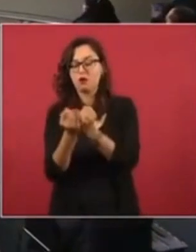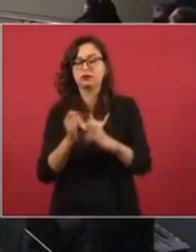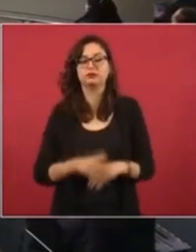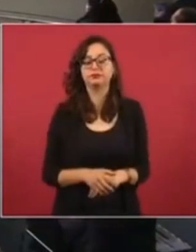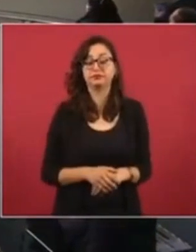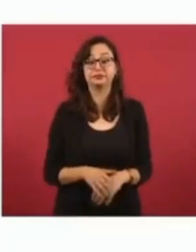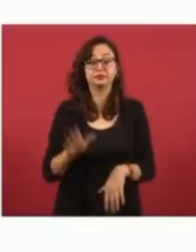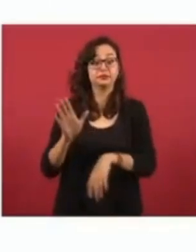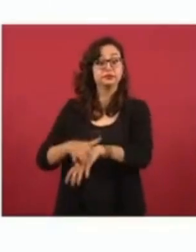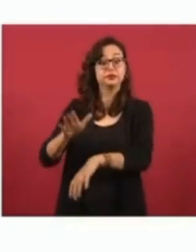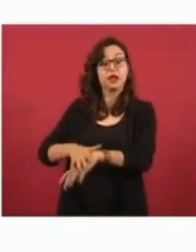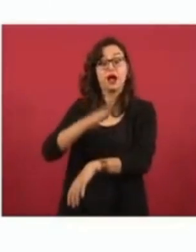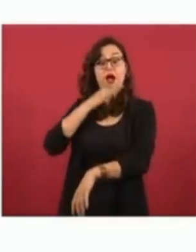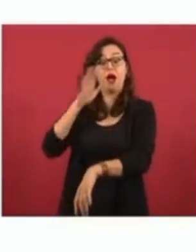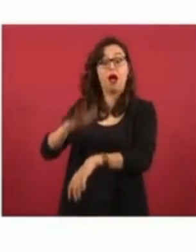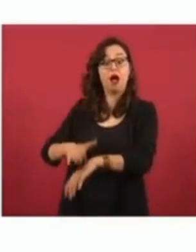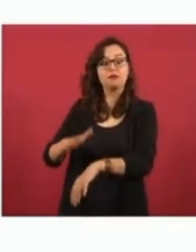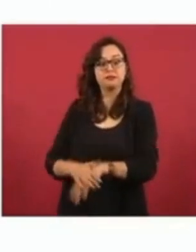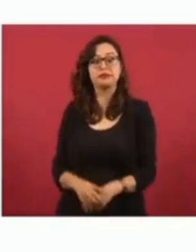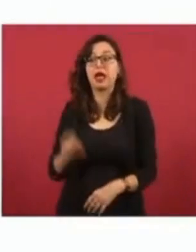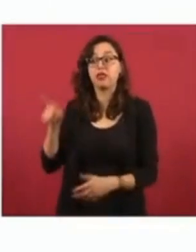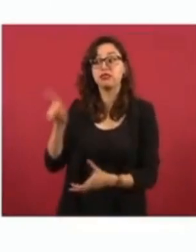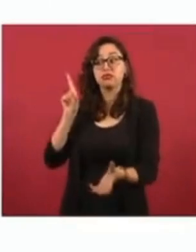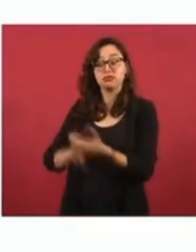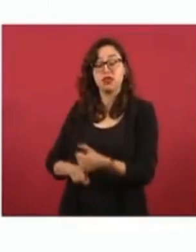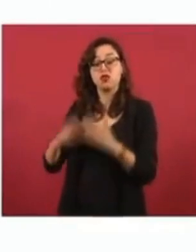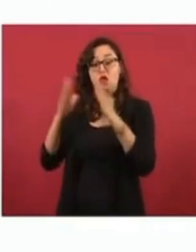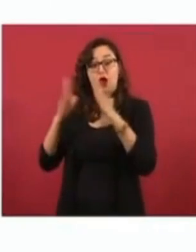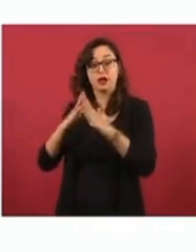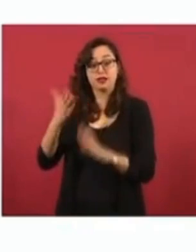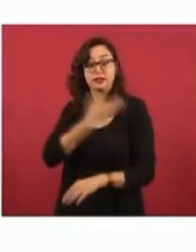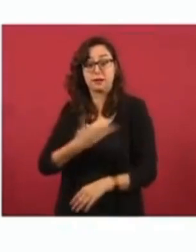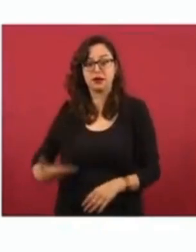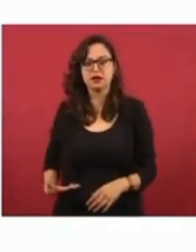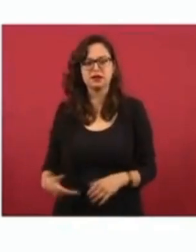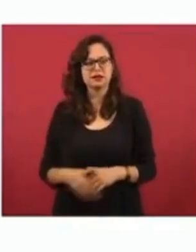Última hora, me dice una fuente de Palacio, pero no es la fuente del